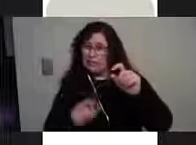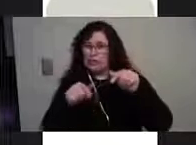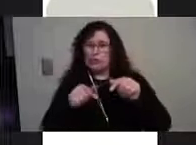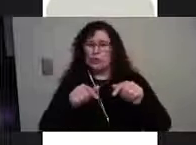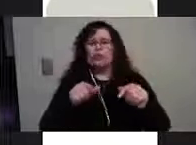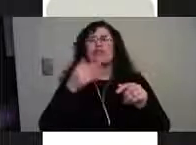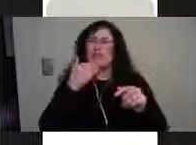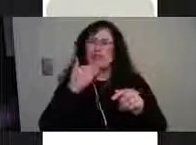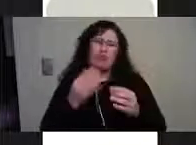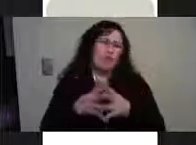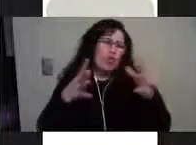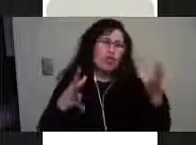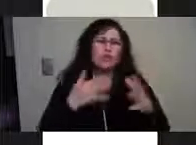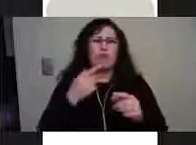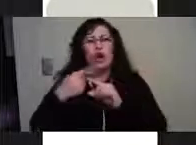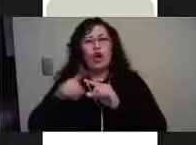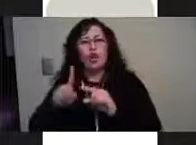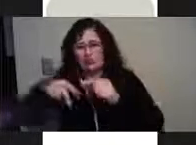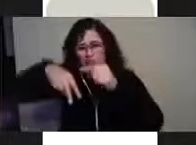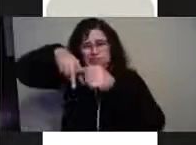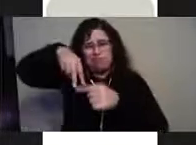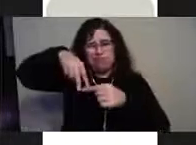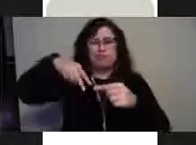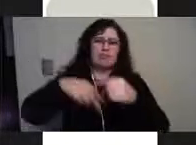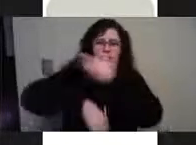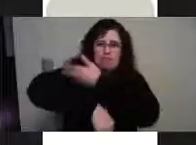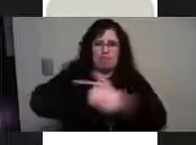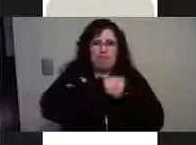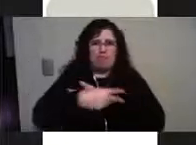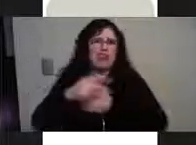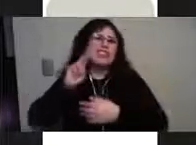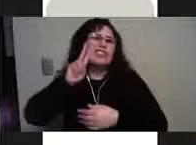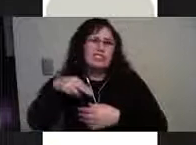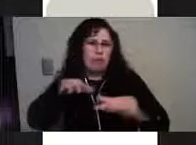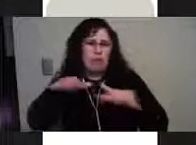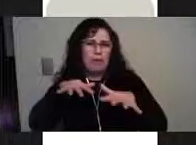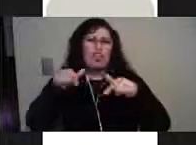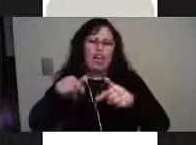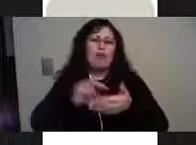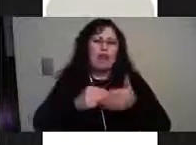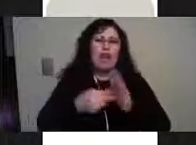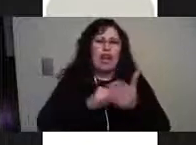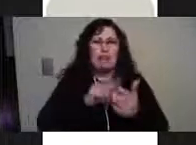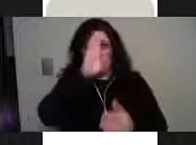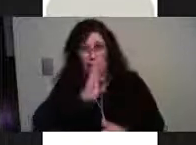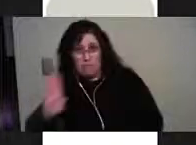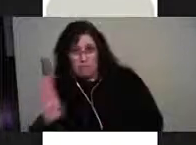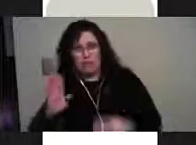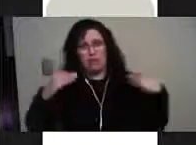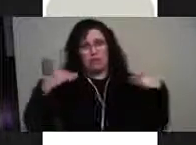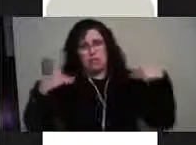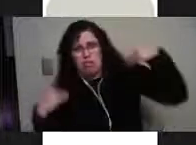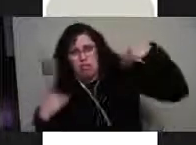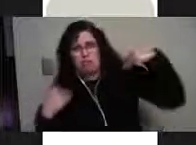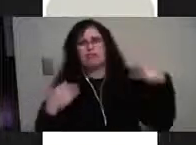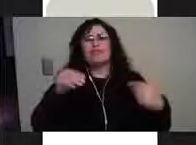con tetraparesia ya es muy frecuente la escoliosis, en los niños con hemiparesia también, porque hay un lado que está afectado y que en definitiva